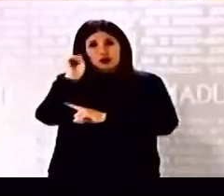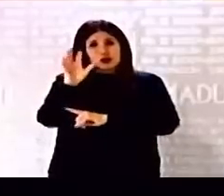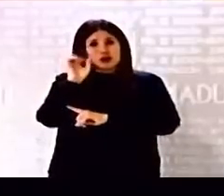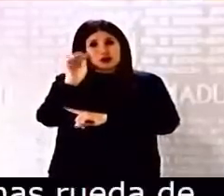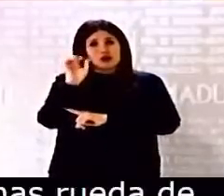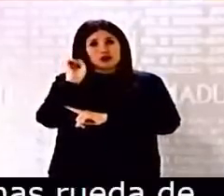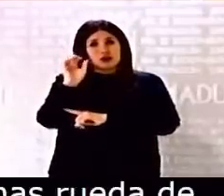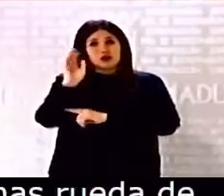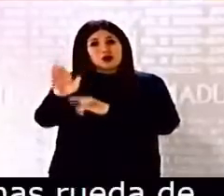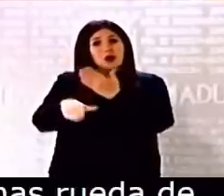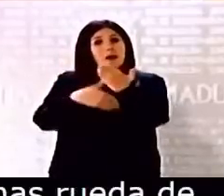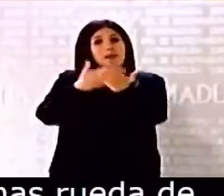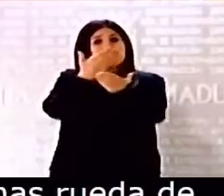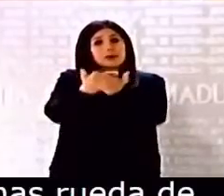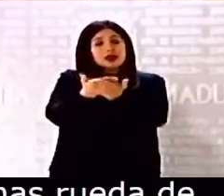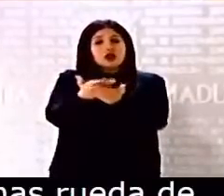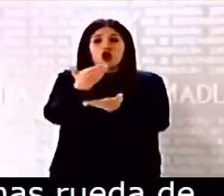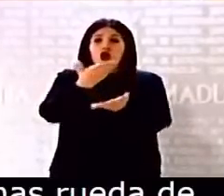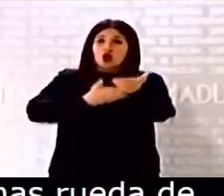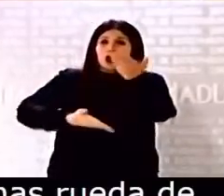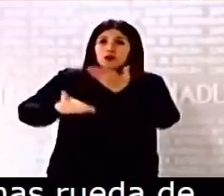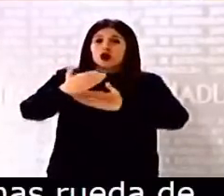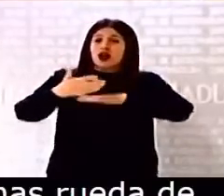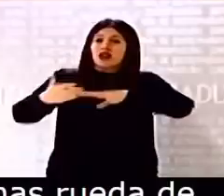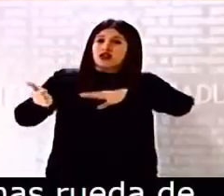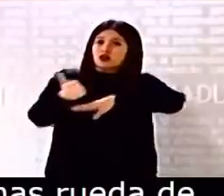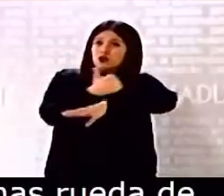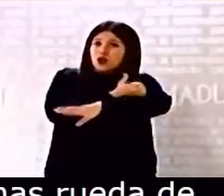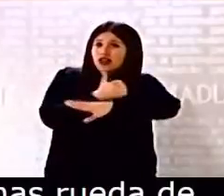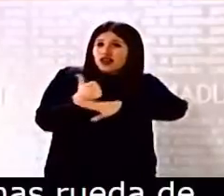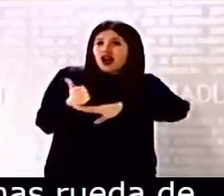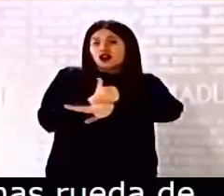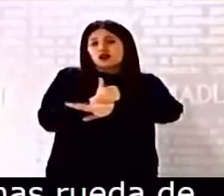solicite la colaboración de la ciudadanía